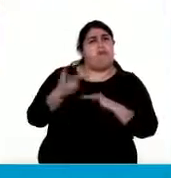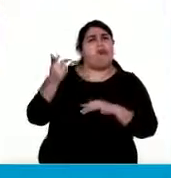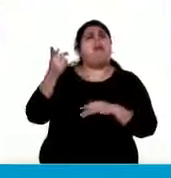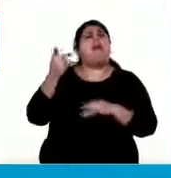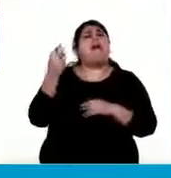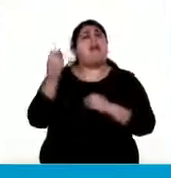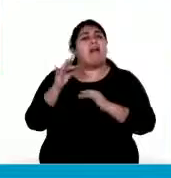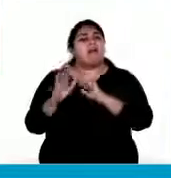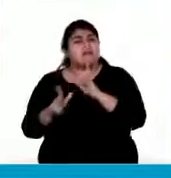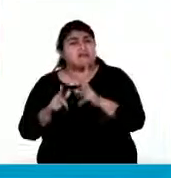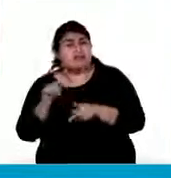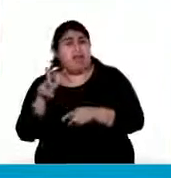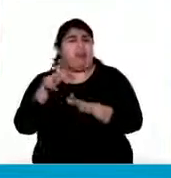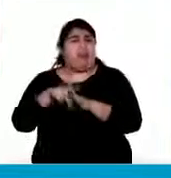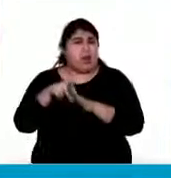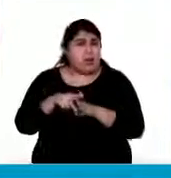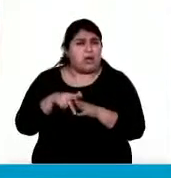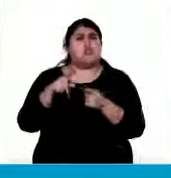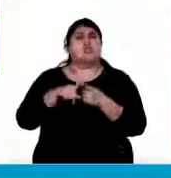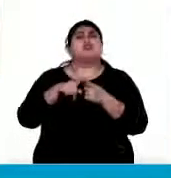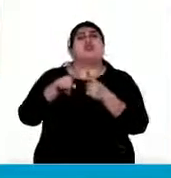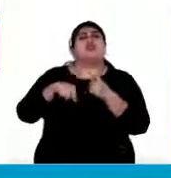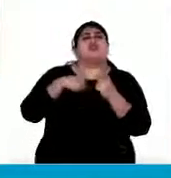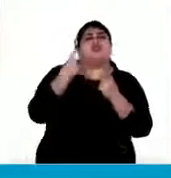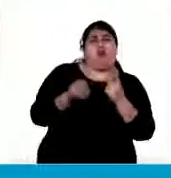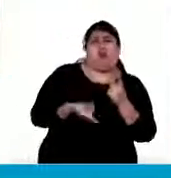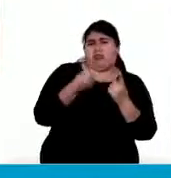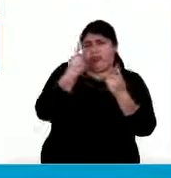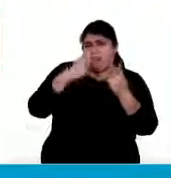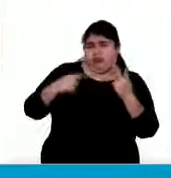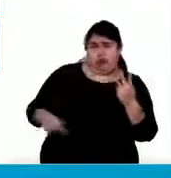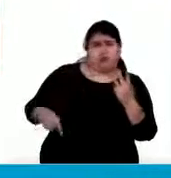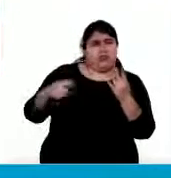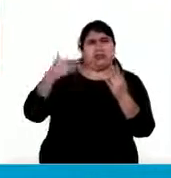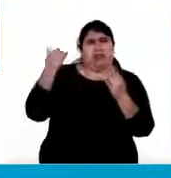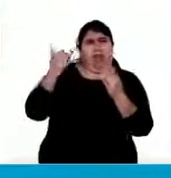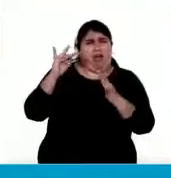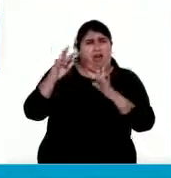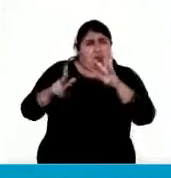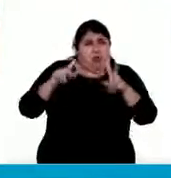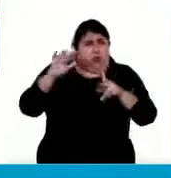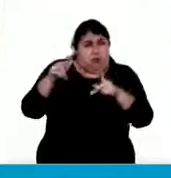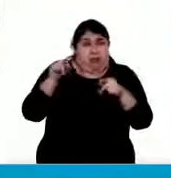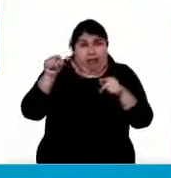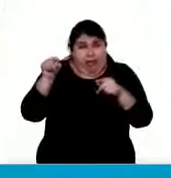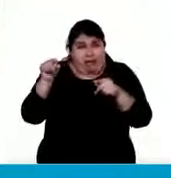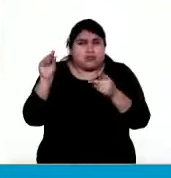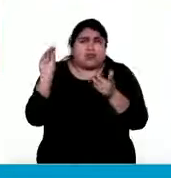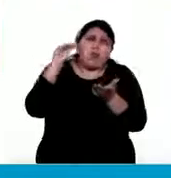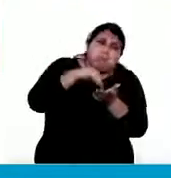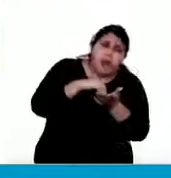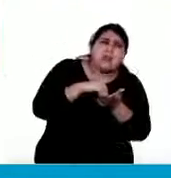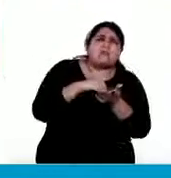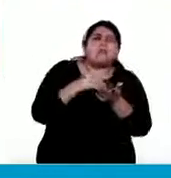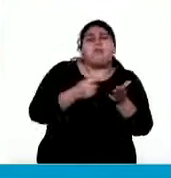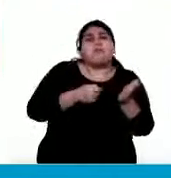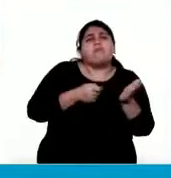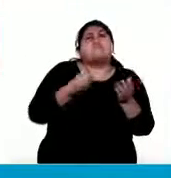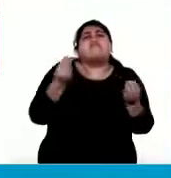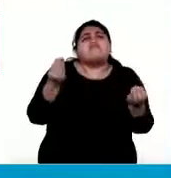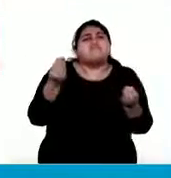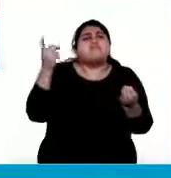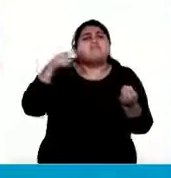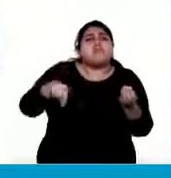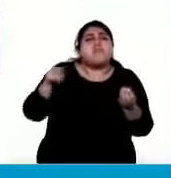cuatrerismo y otras cuestiones que llevarían a que esto sea una herramienta muy sencilla, con muy